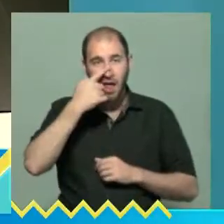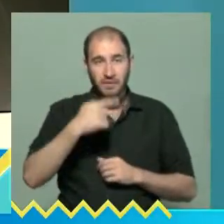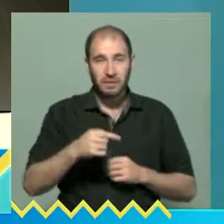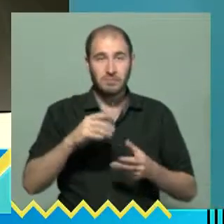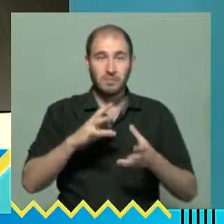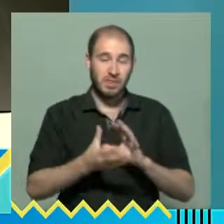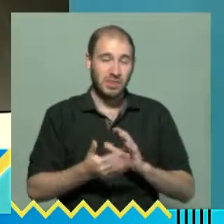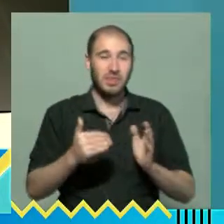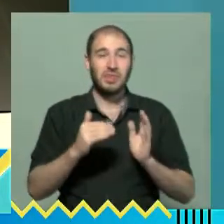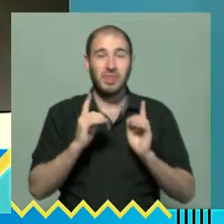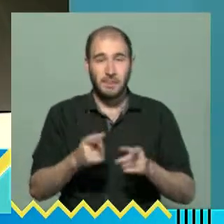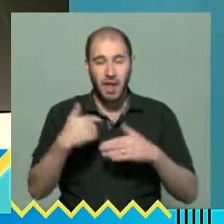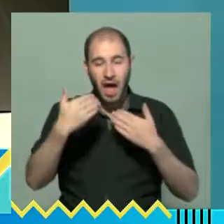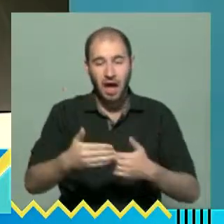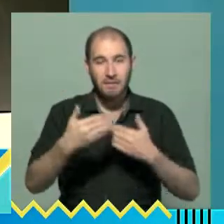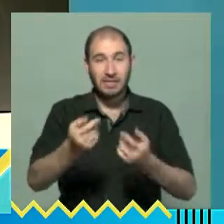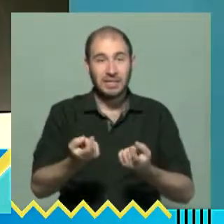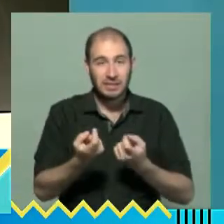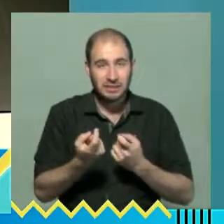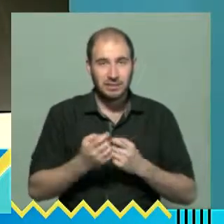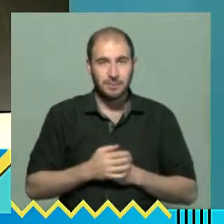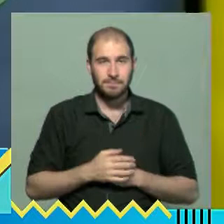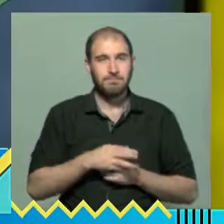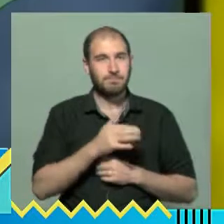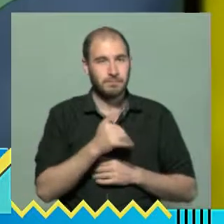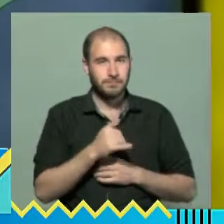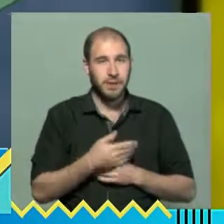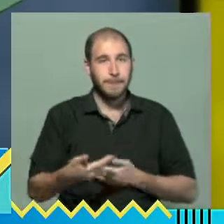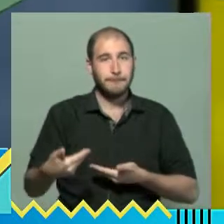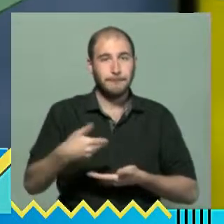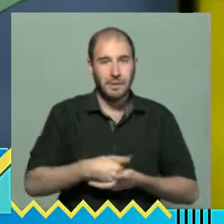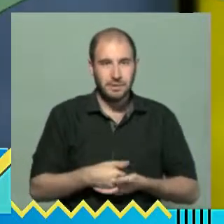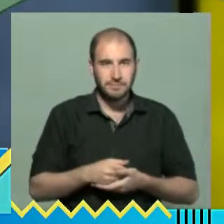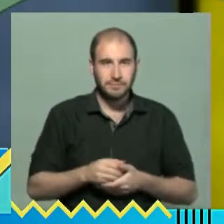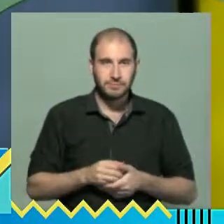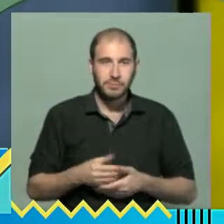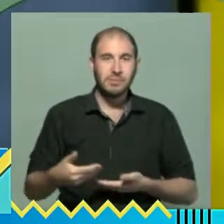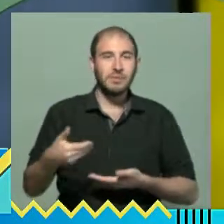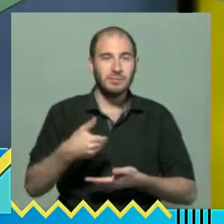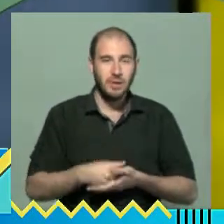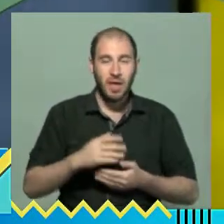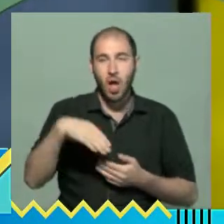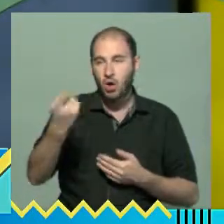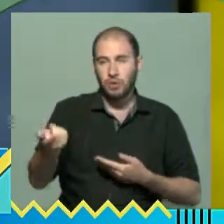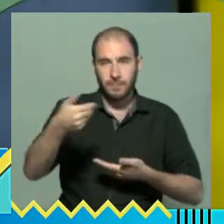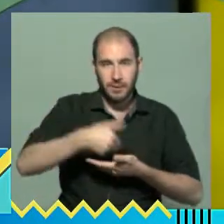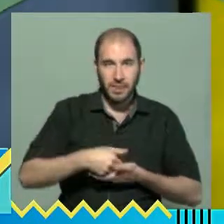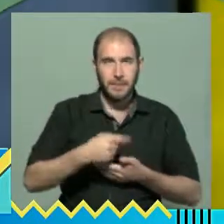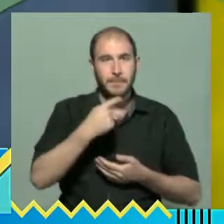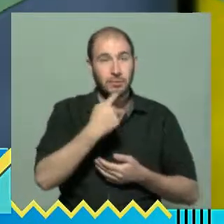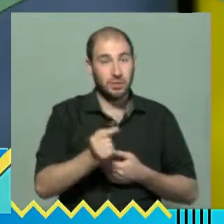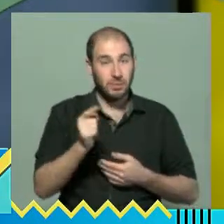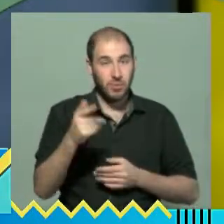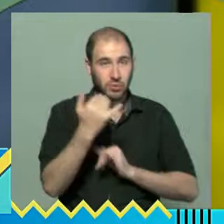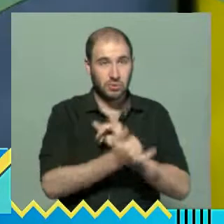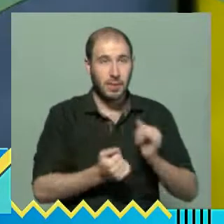este sistema que también ya avanzó y lo necesitó. Tal cual, es una demanda que viene desde afuera. Y la pregunta que vos